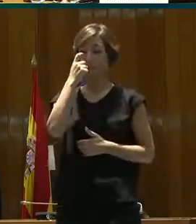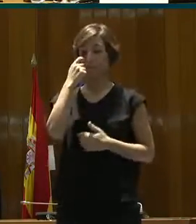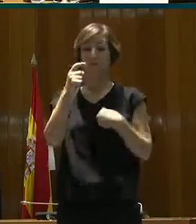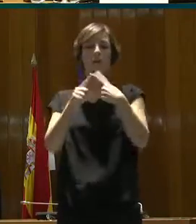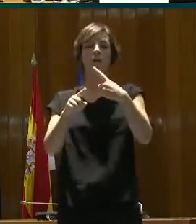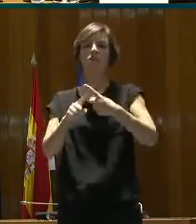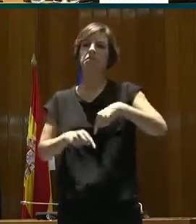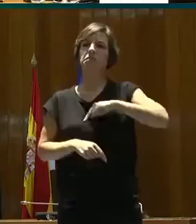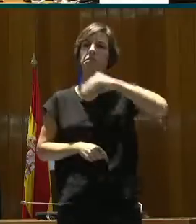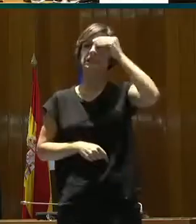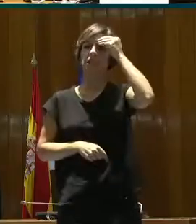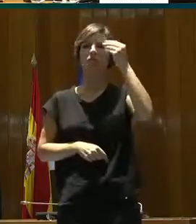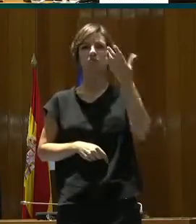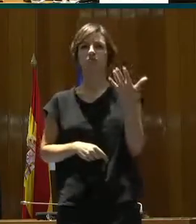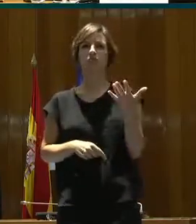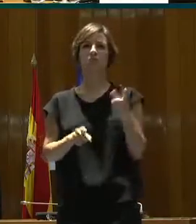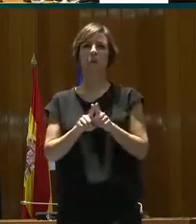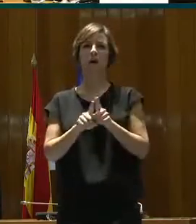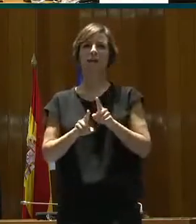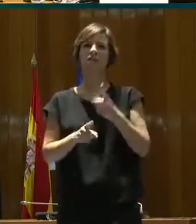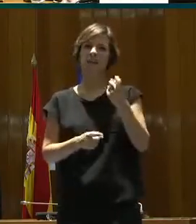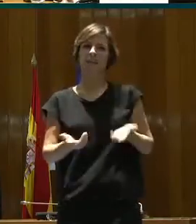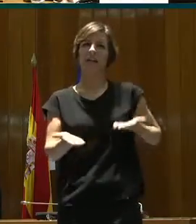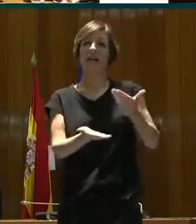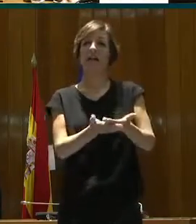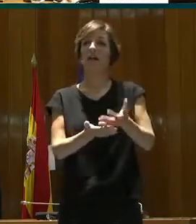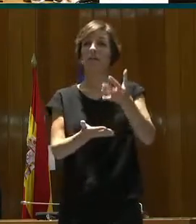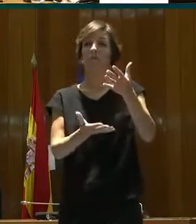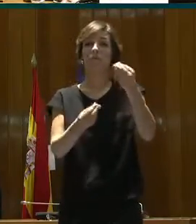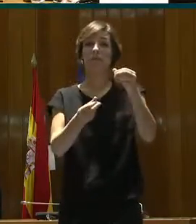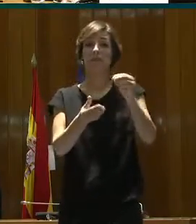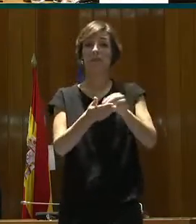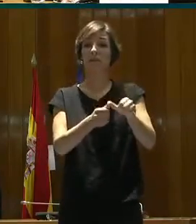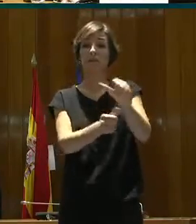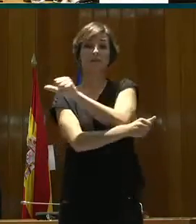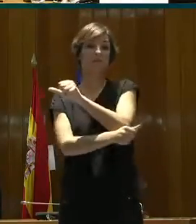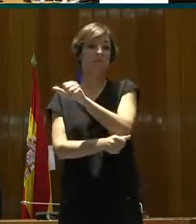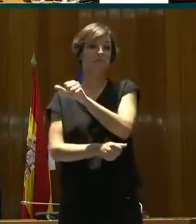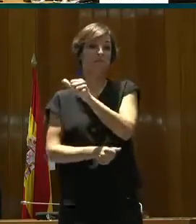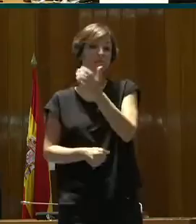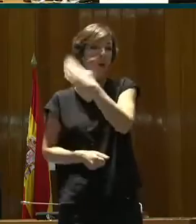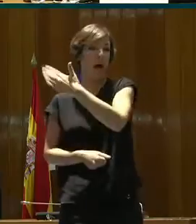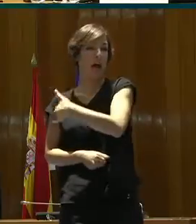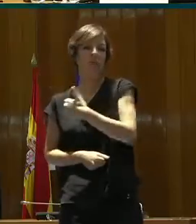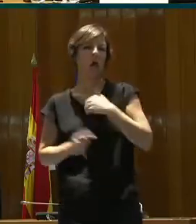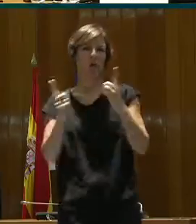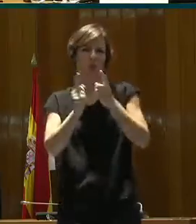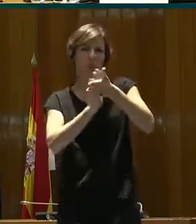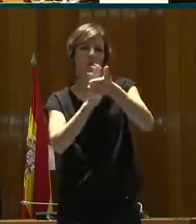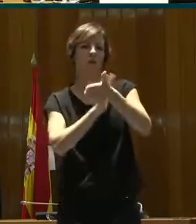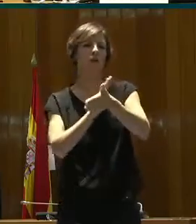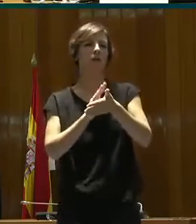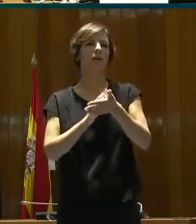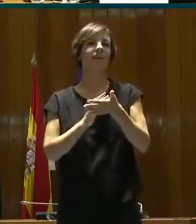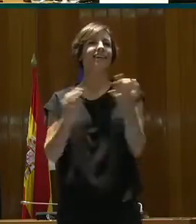quizá no está tan a menudo puesta sobre la mesa, y por ello quiero detenerme un par de minutos sobre ella en este